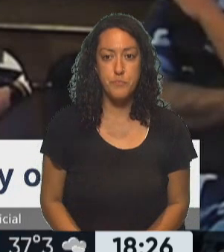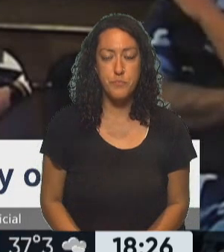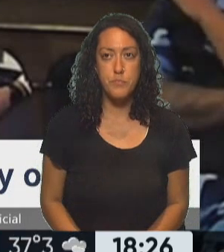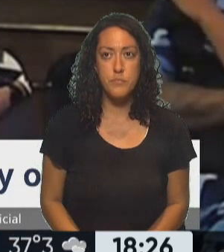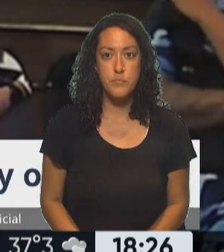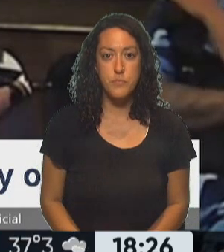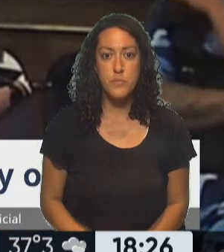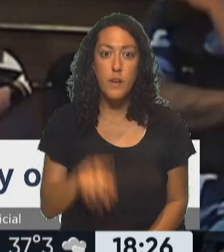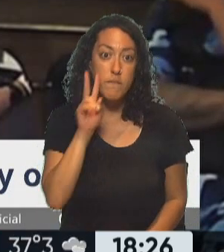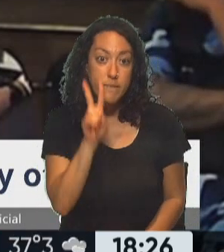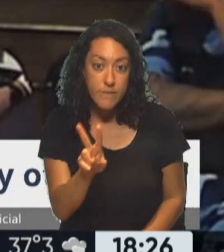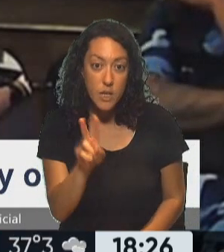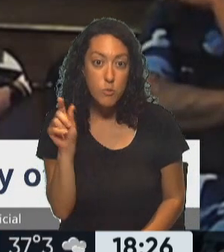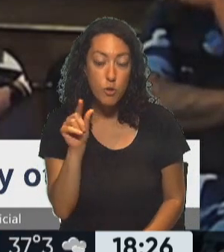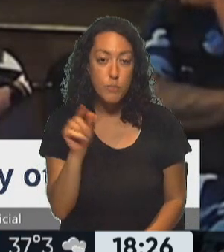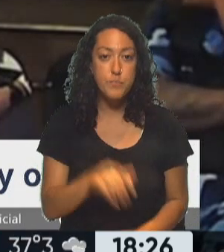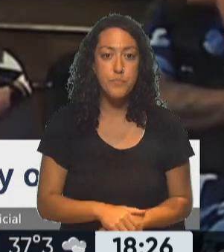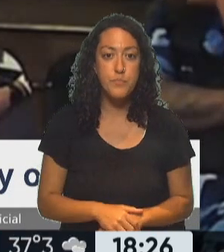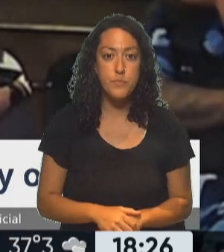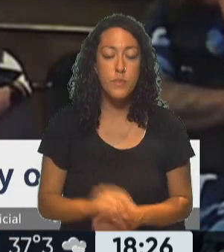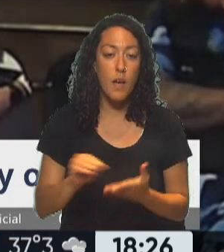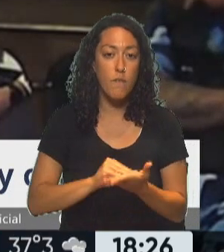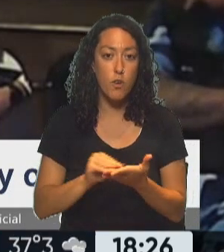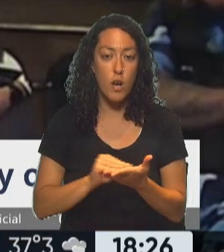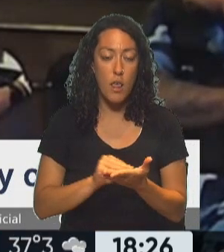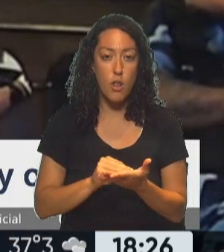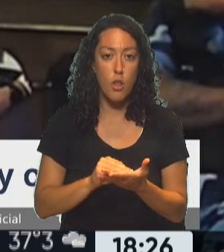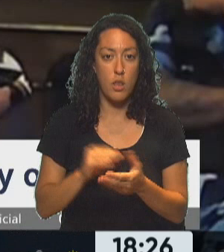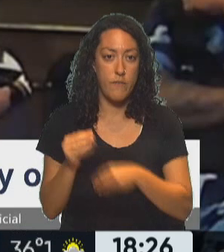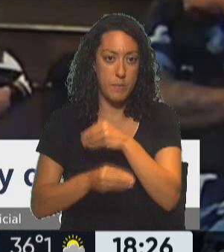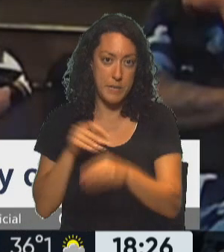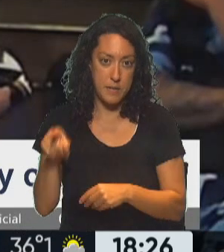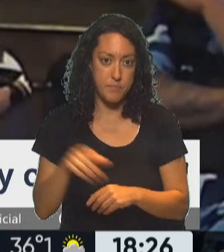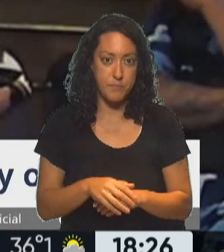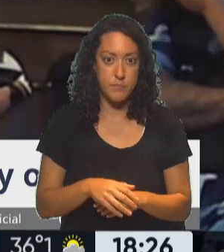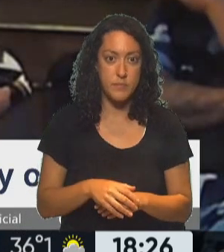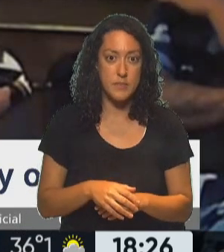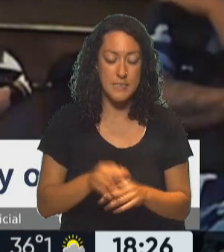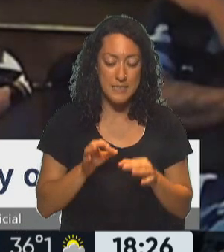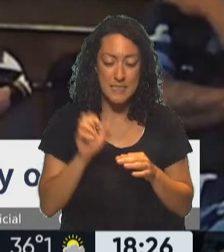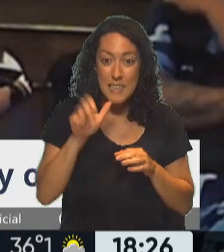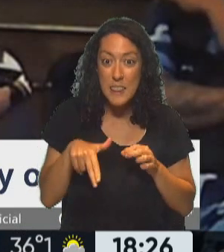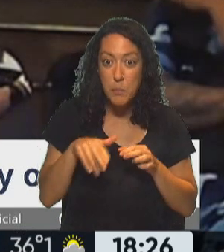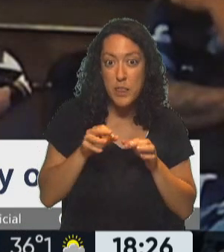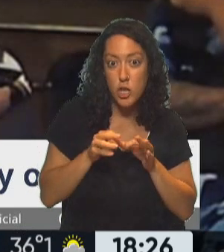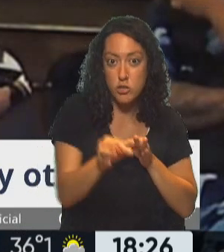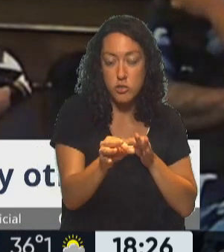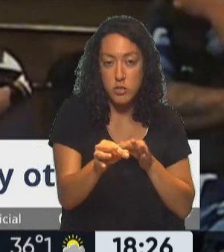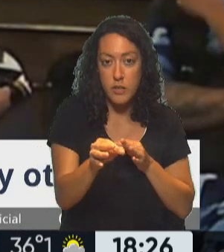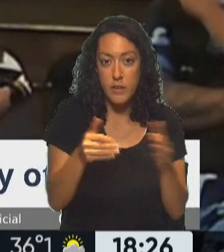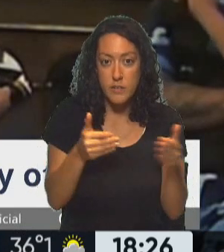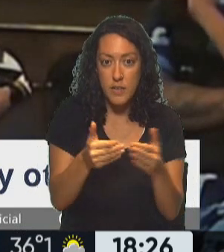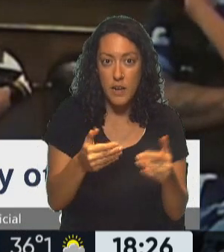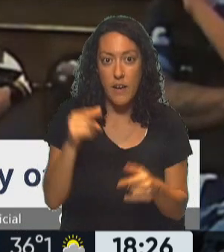Un poco. A ver. Menos, muy escasos centímetros de Fernando. Nos explicó también